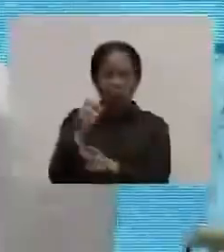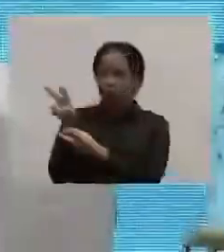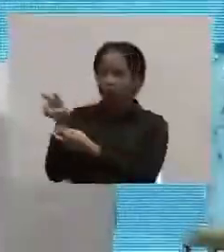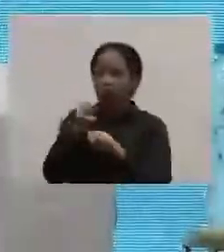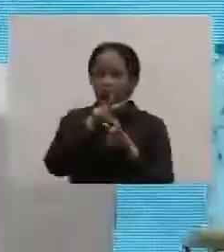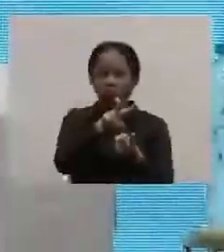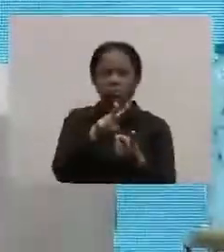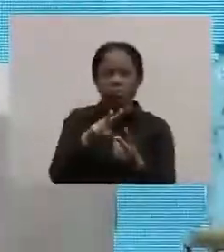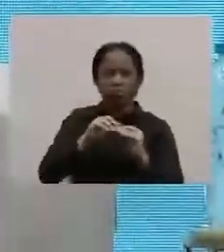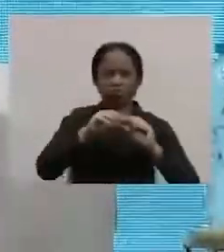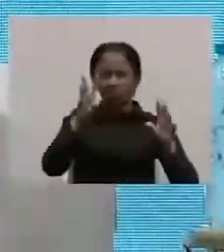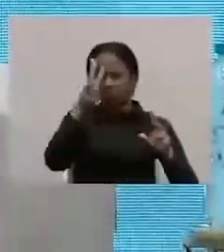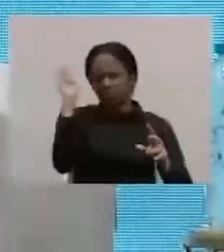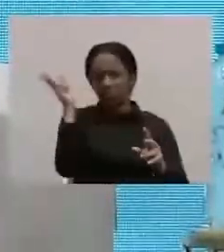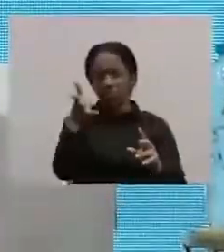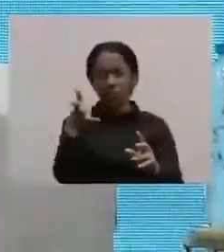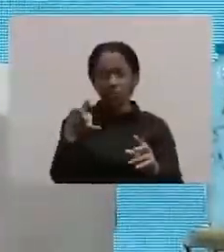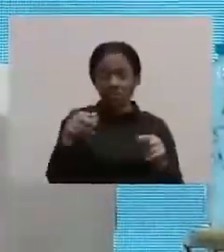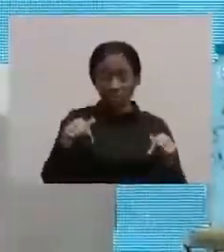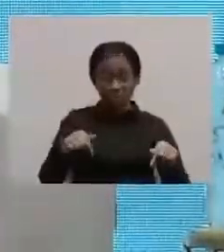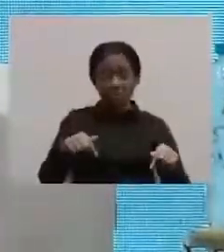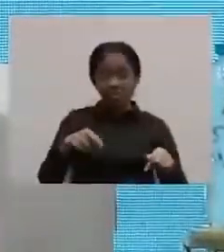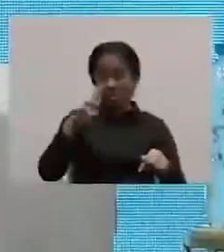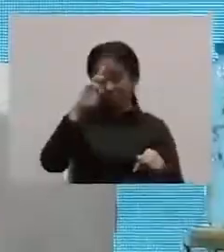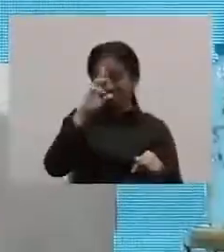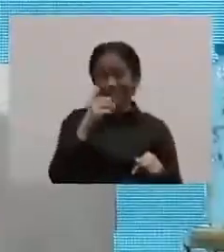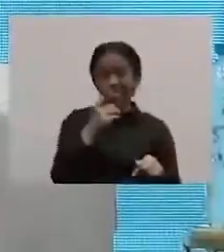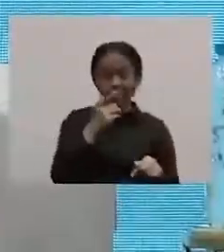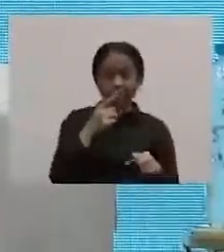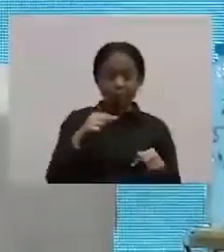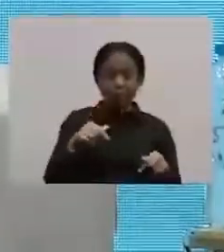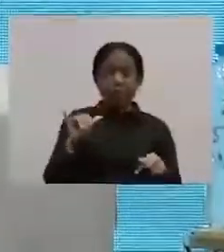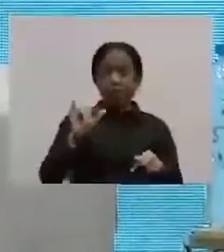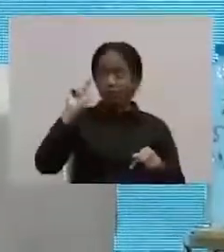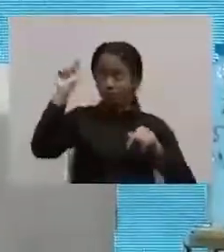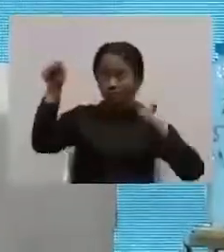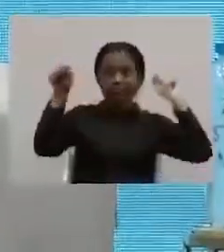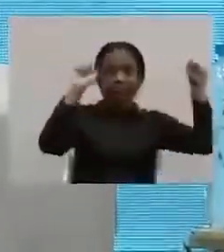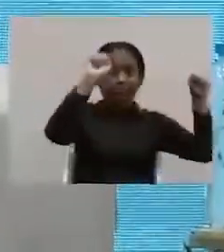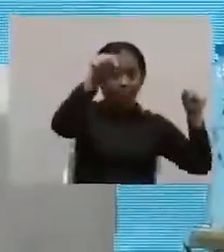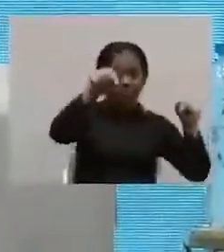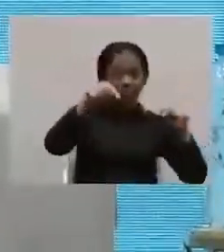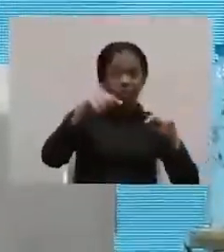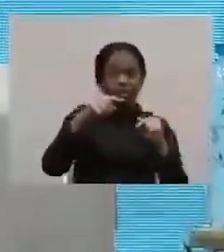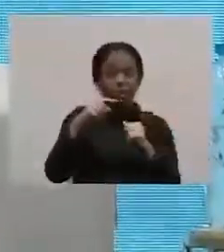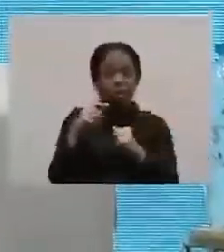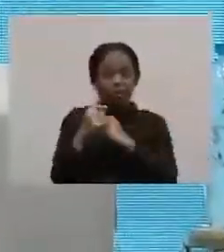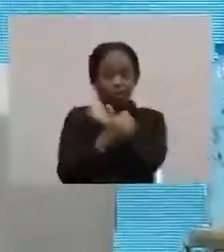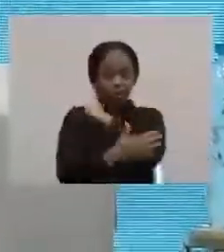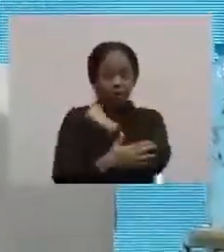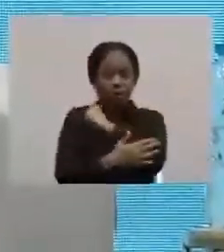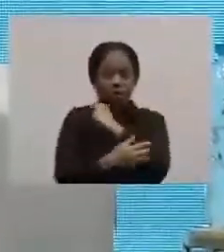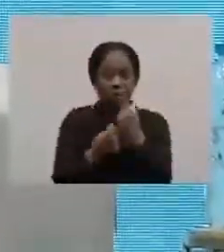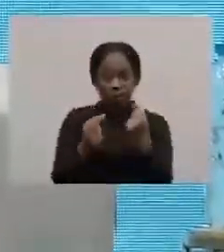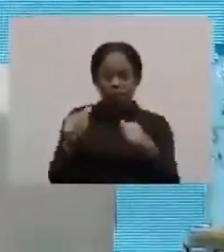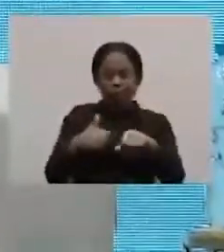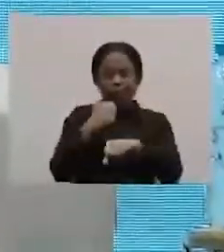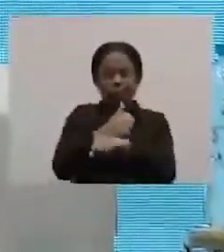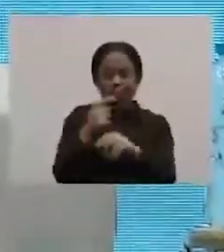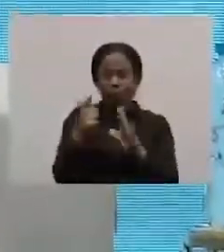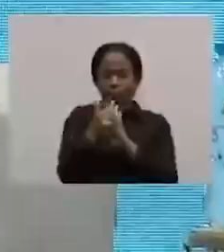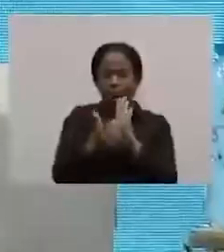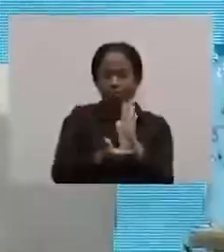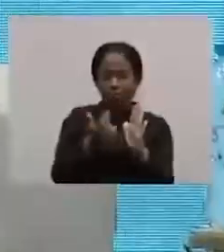es un fenómeno que llegó a República Dominicana hace un buen tiempo y algunos países han legislado en ese sentido. Nosotros